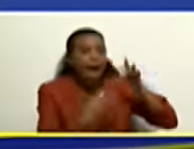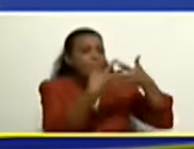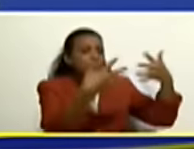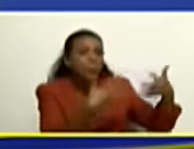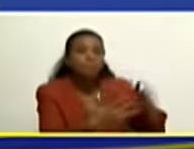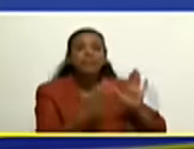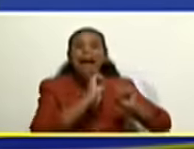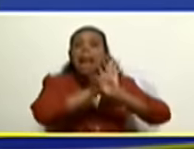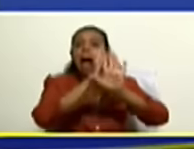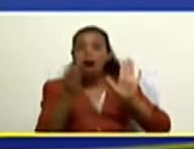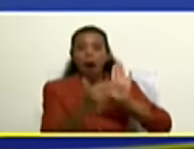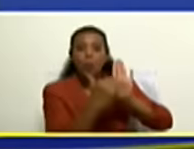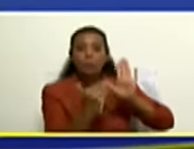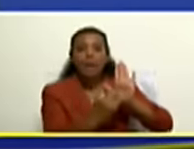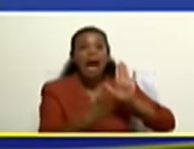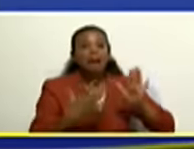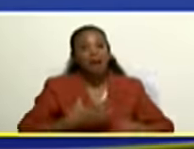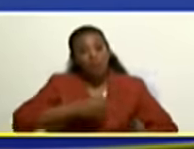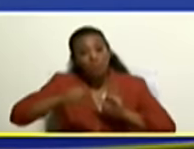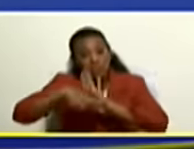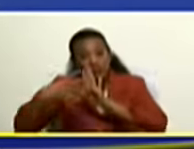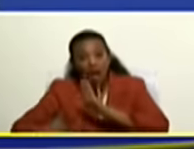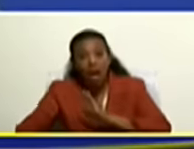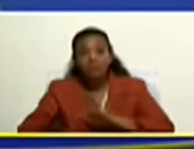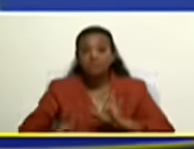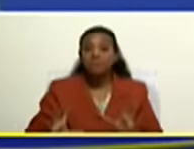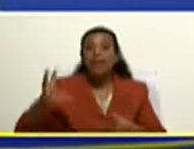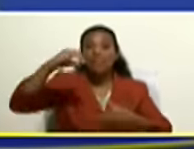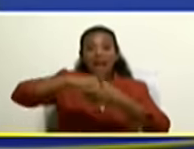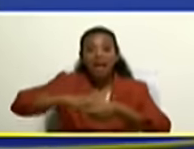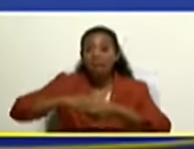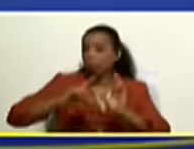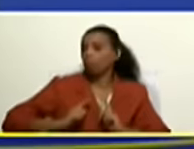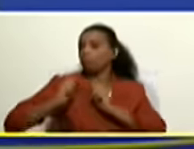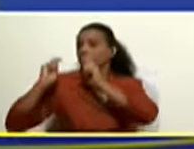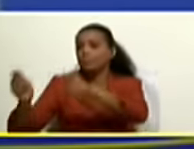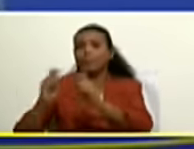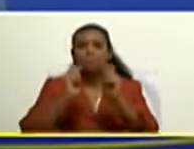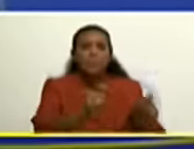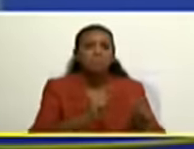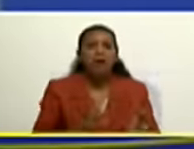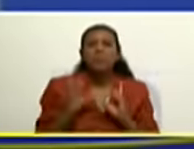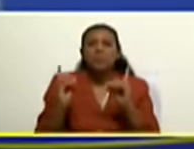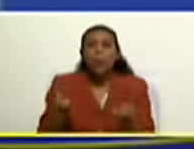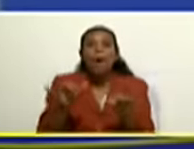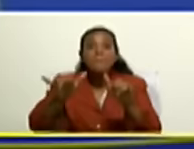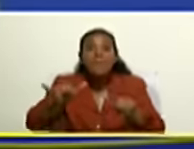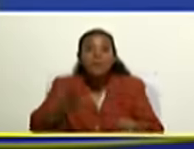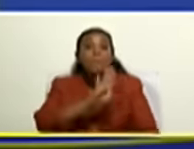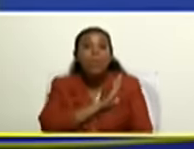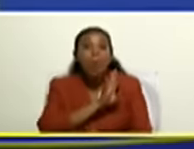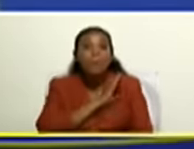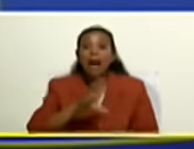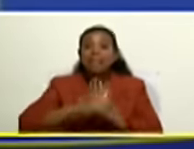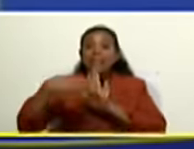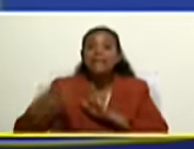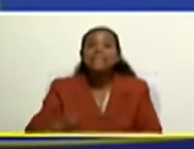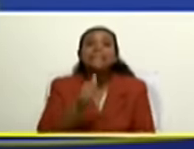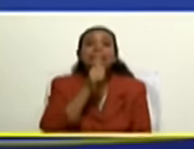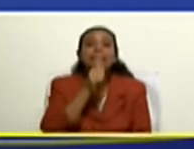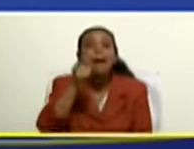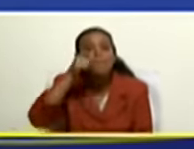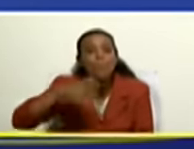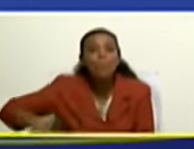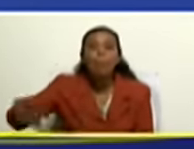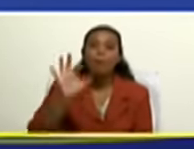Venezuela dice que la soberanía reside intransferiblemente en el pueblo. El propietario de la soberanía de Venezuela es